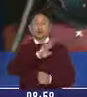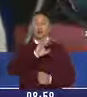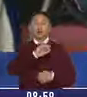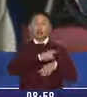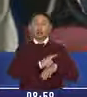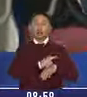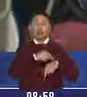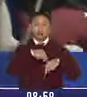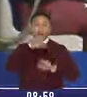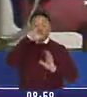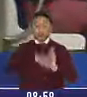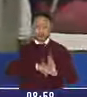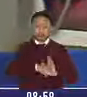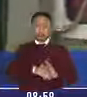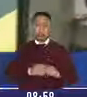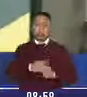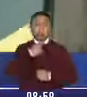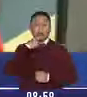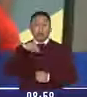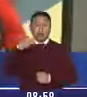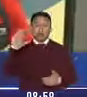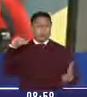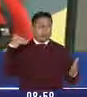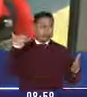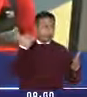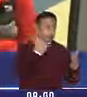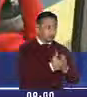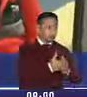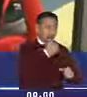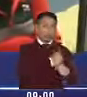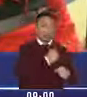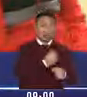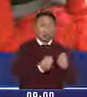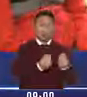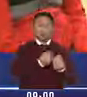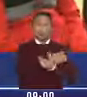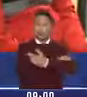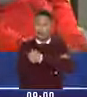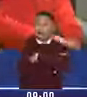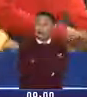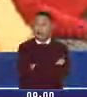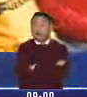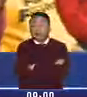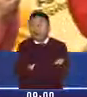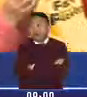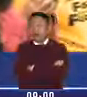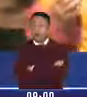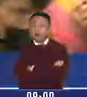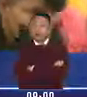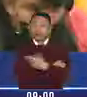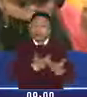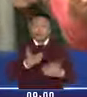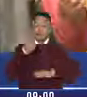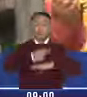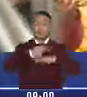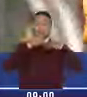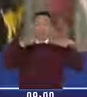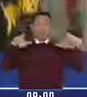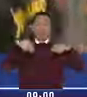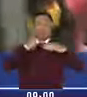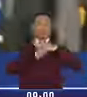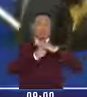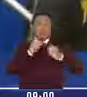han logrado ahorrar. Dicen que ya llegaron a su sitio de trabajo y no sabían qué hacer en 40 hasta una hora. Vamos a hablar con el gerente general también del